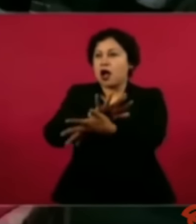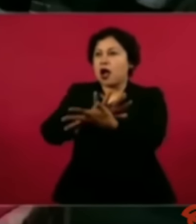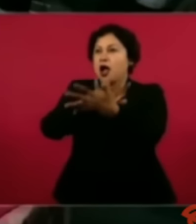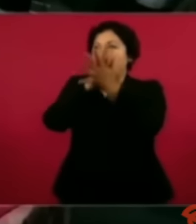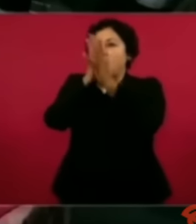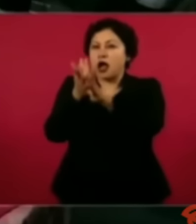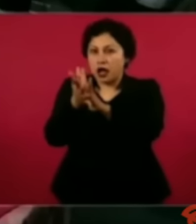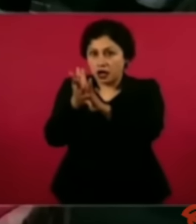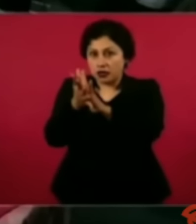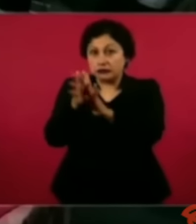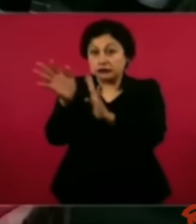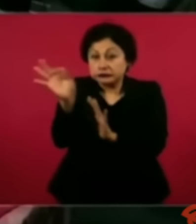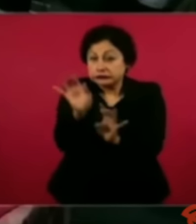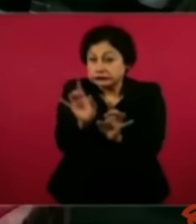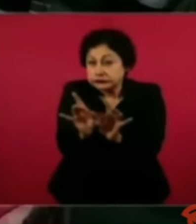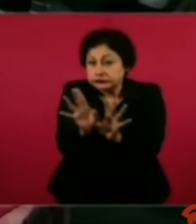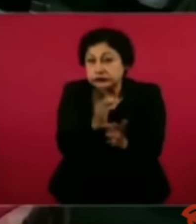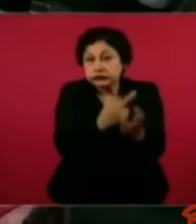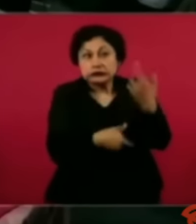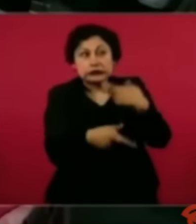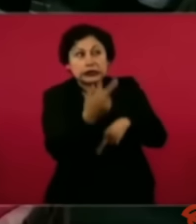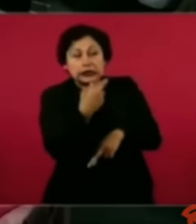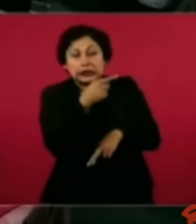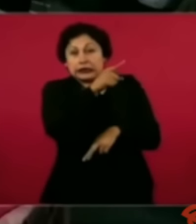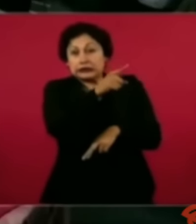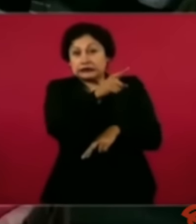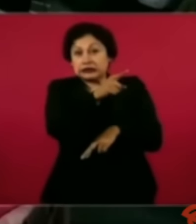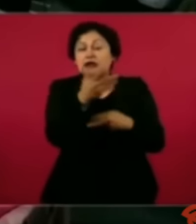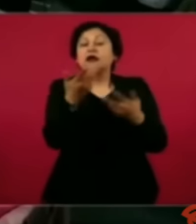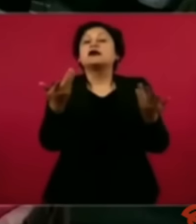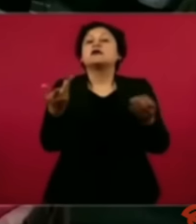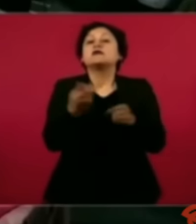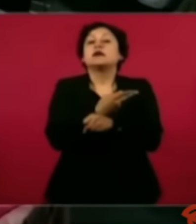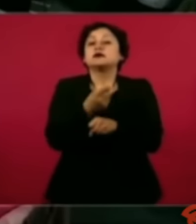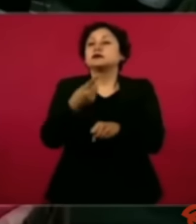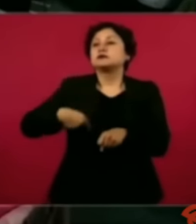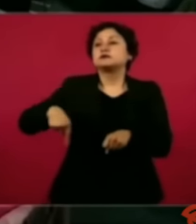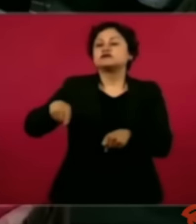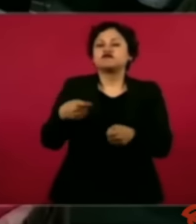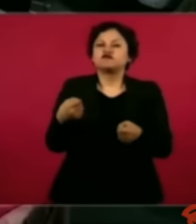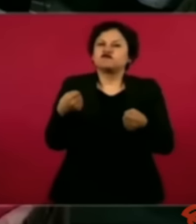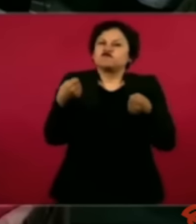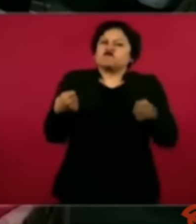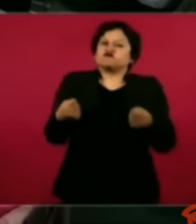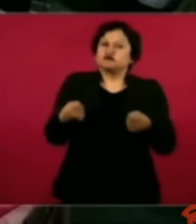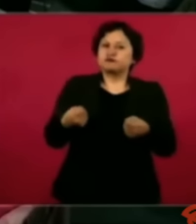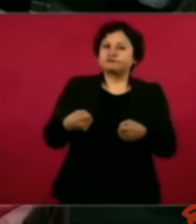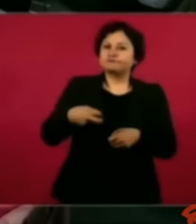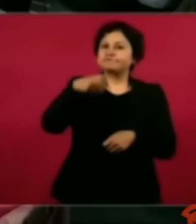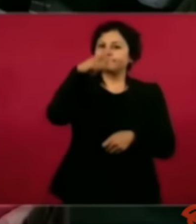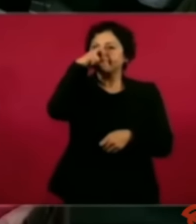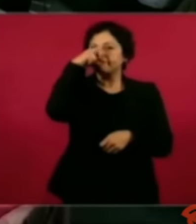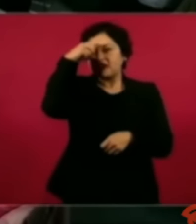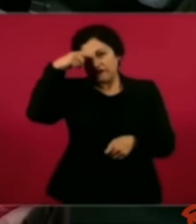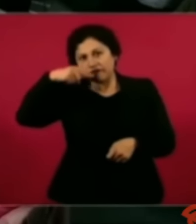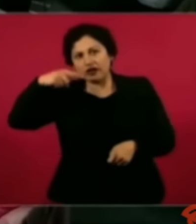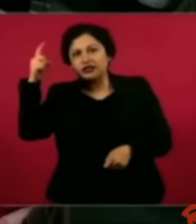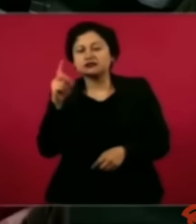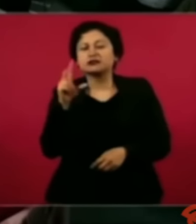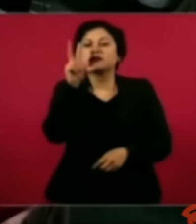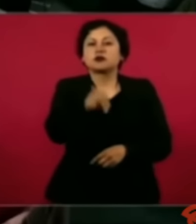dar marcha atrás. Y fíjense cuánta lógica política tiene